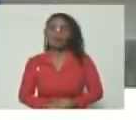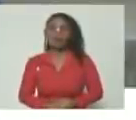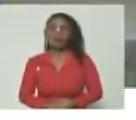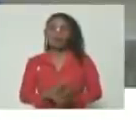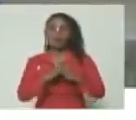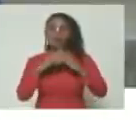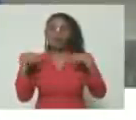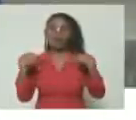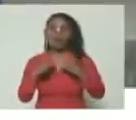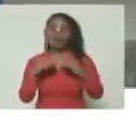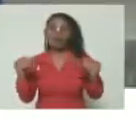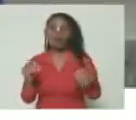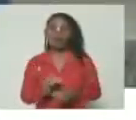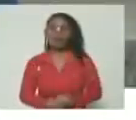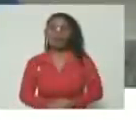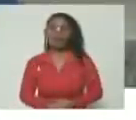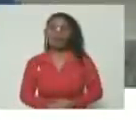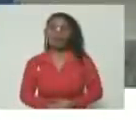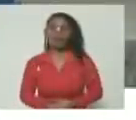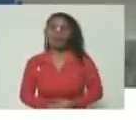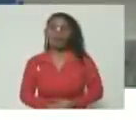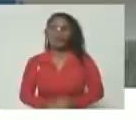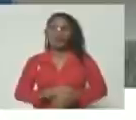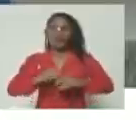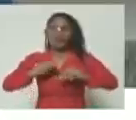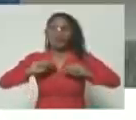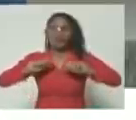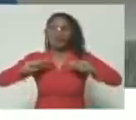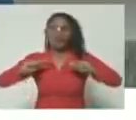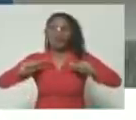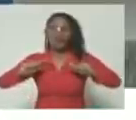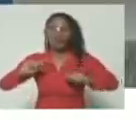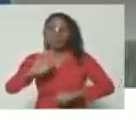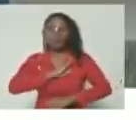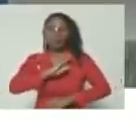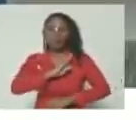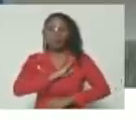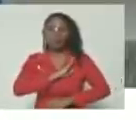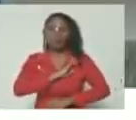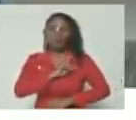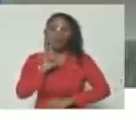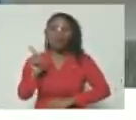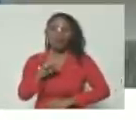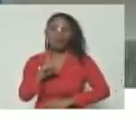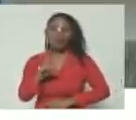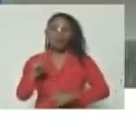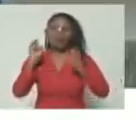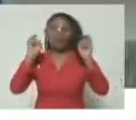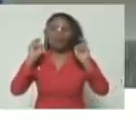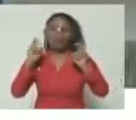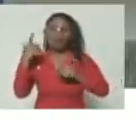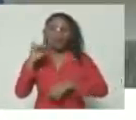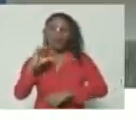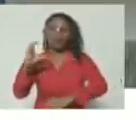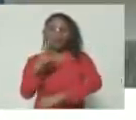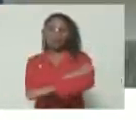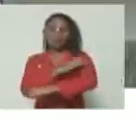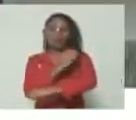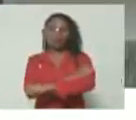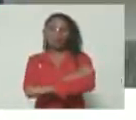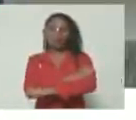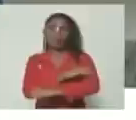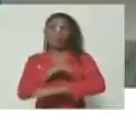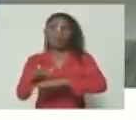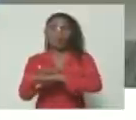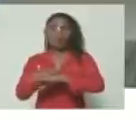Todo. Lo de las tierras expropiadas es una cantaleta que tiene la oposición. Me